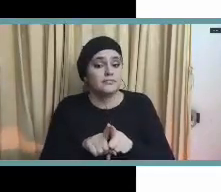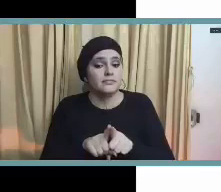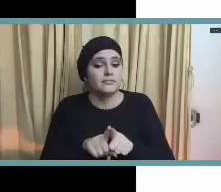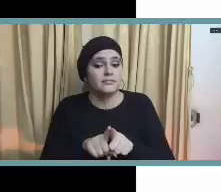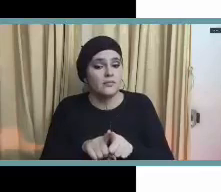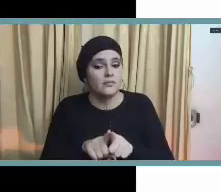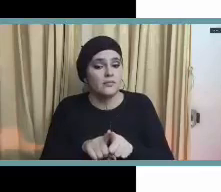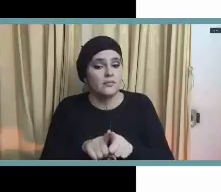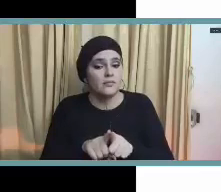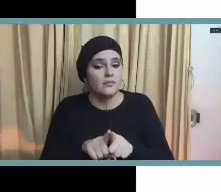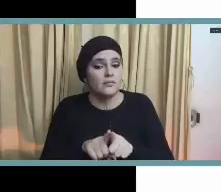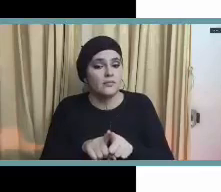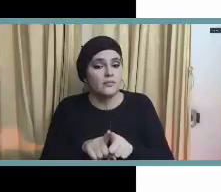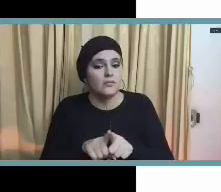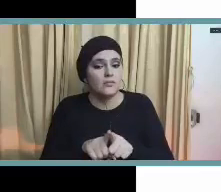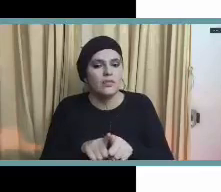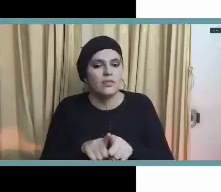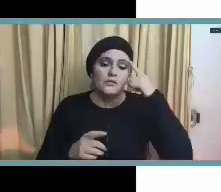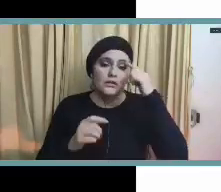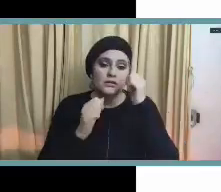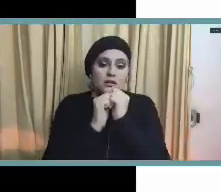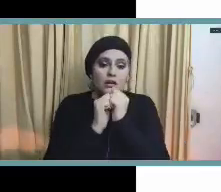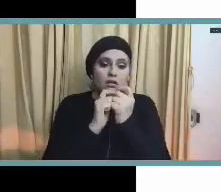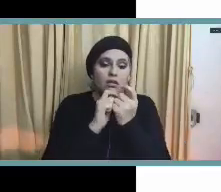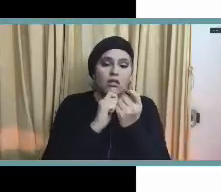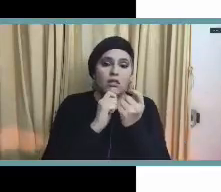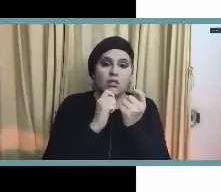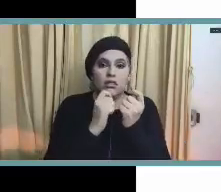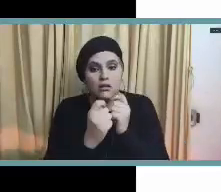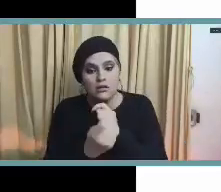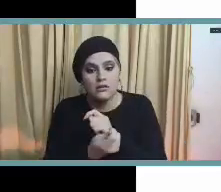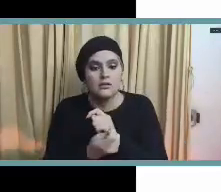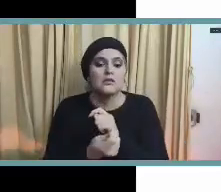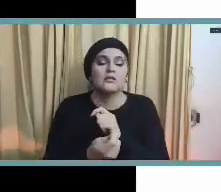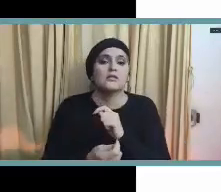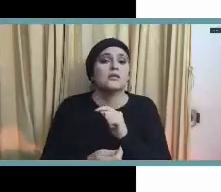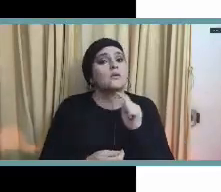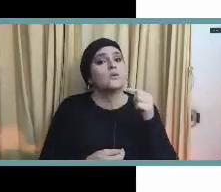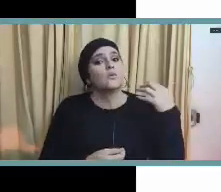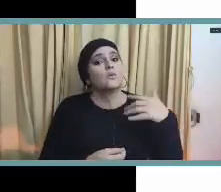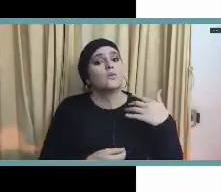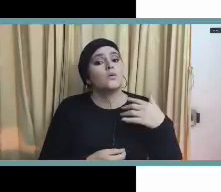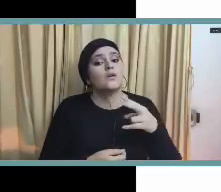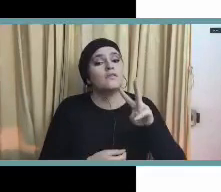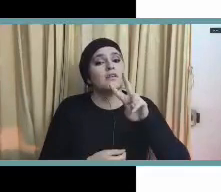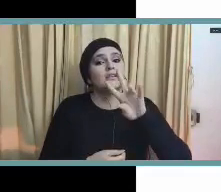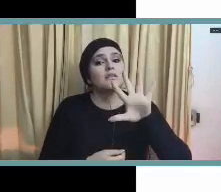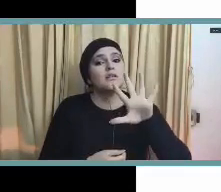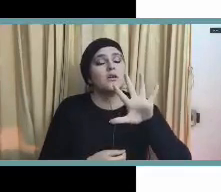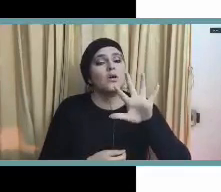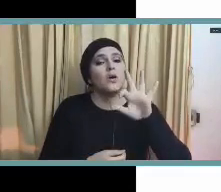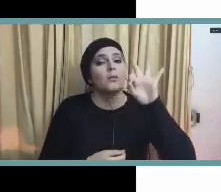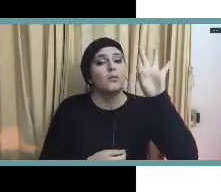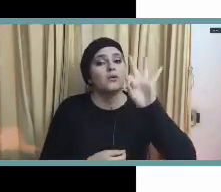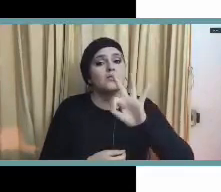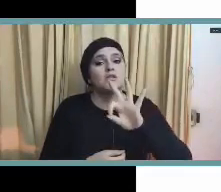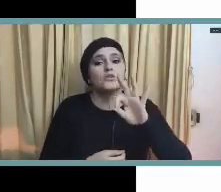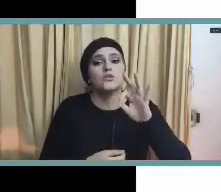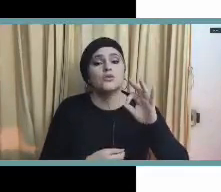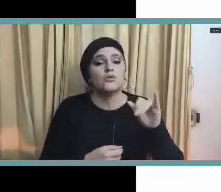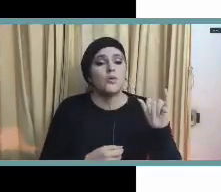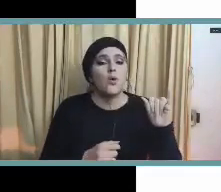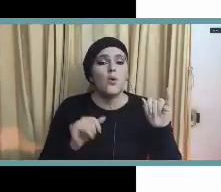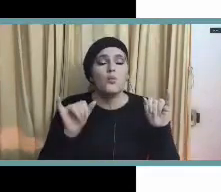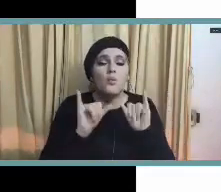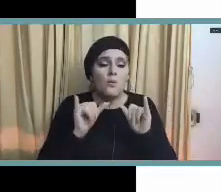ese cerebro moldeándose. Y también es importante decir que el 25% de los lactantes, de los niños, van